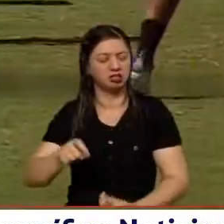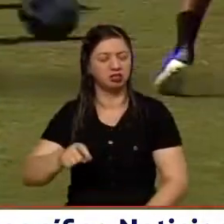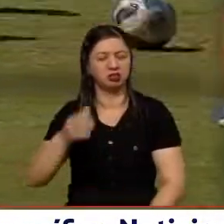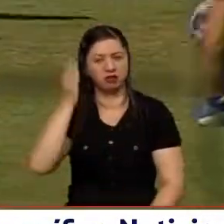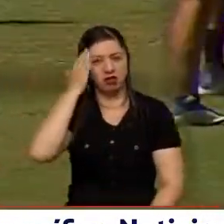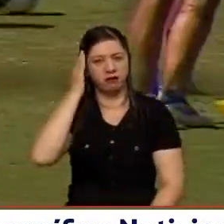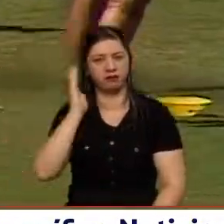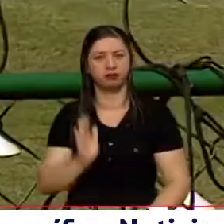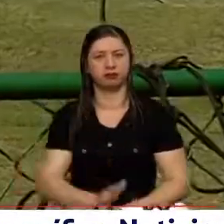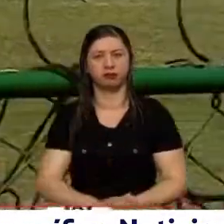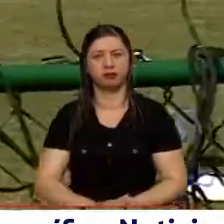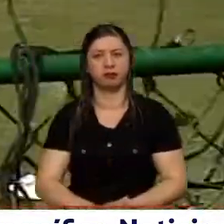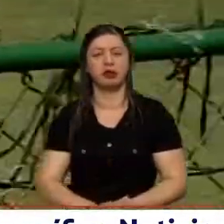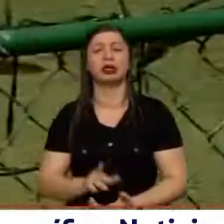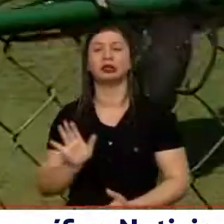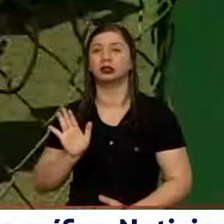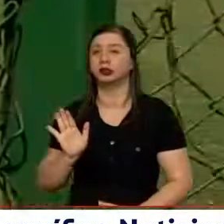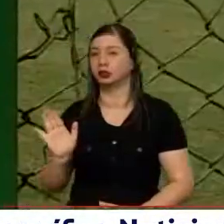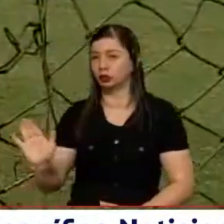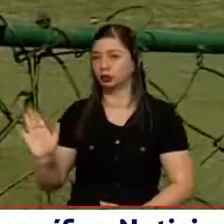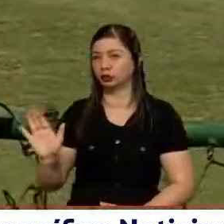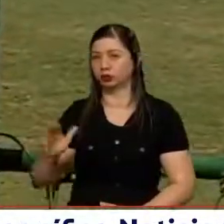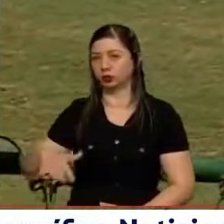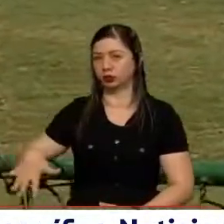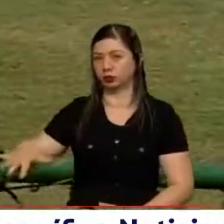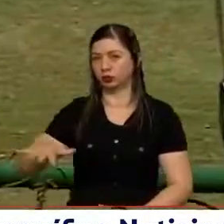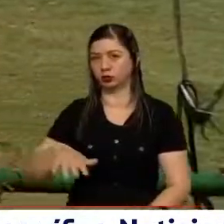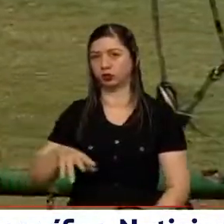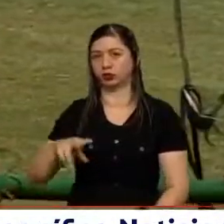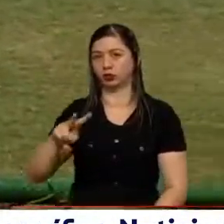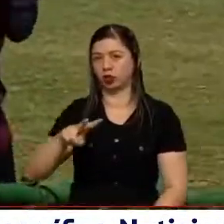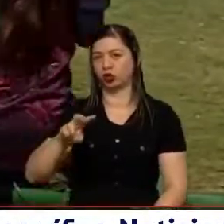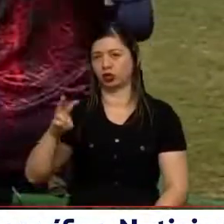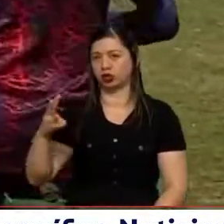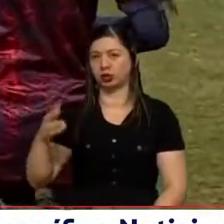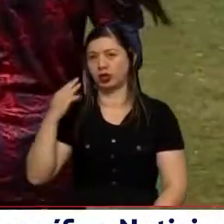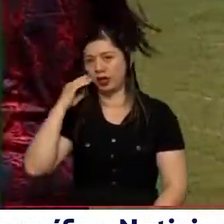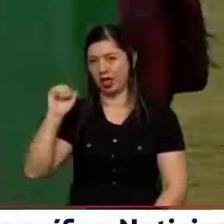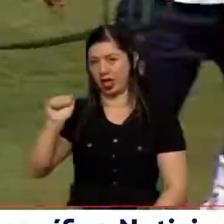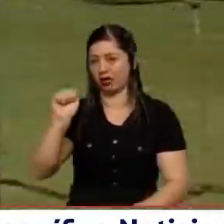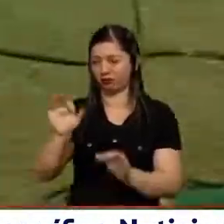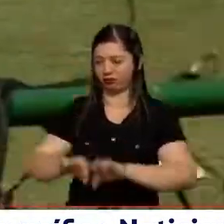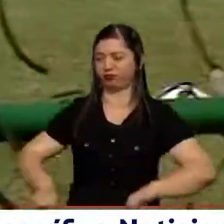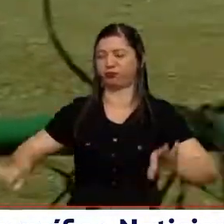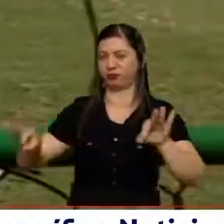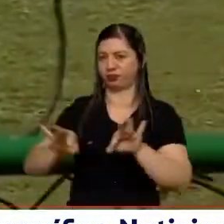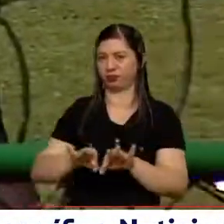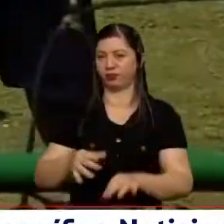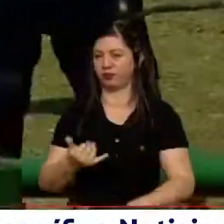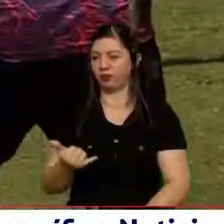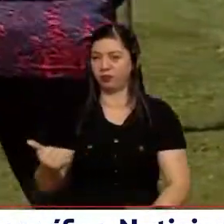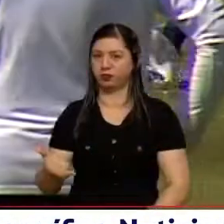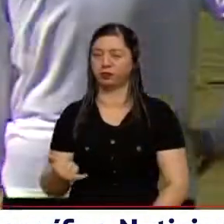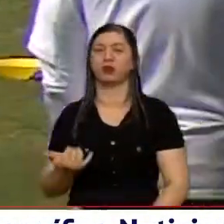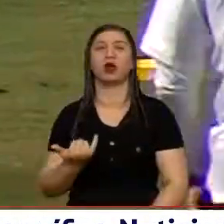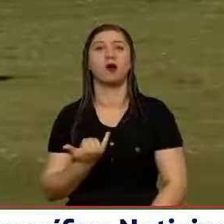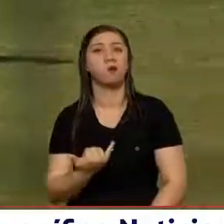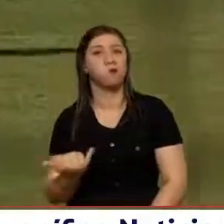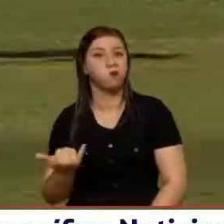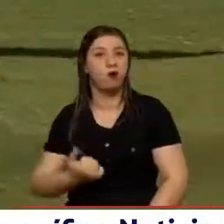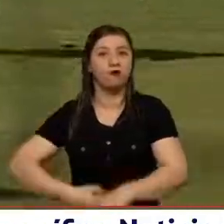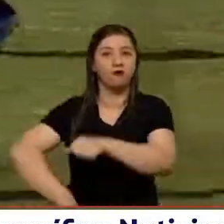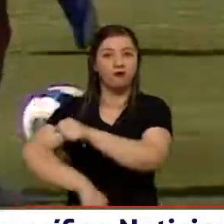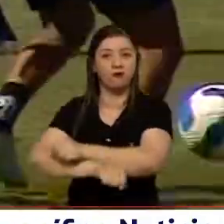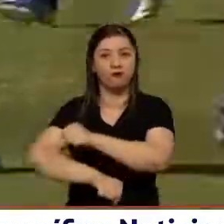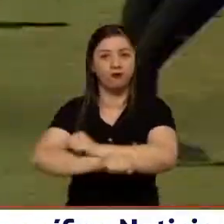aparte de lo que es su referente, hay dos, tres jugadoras que son importantes. Tiene la idiosincrasia del